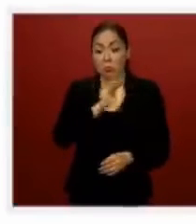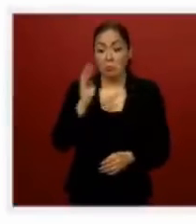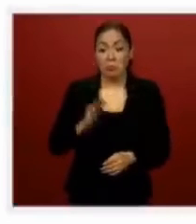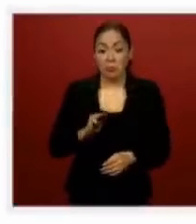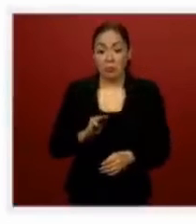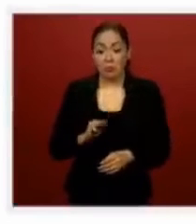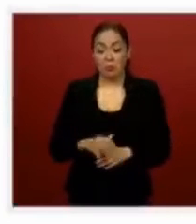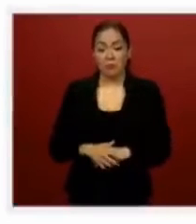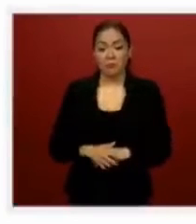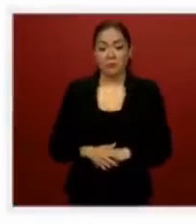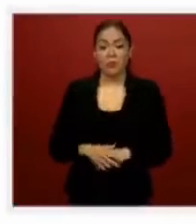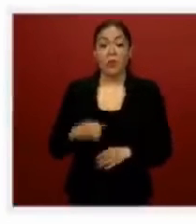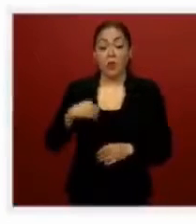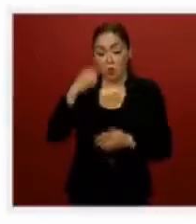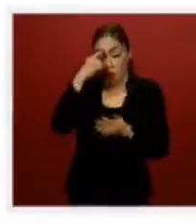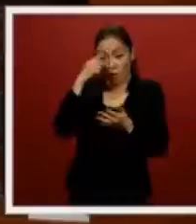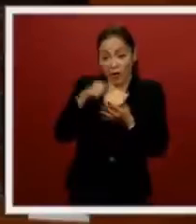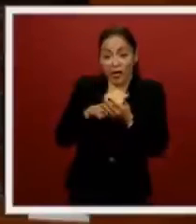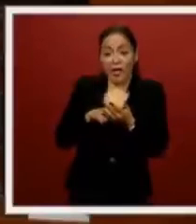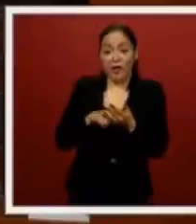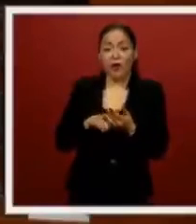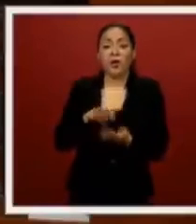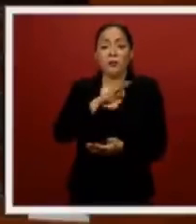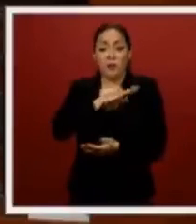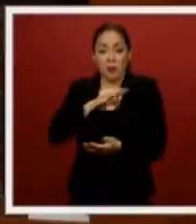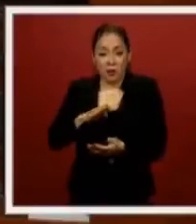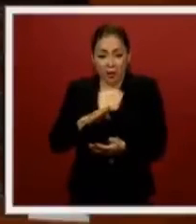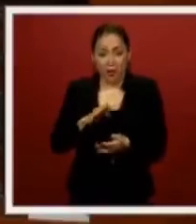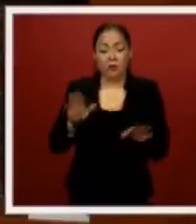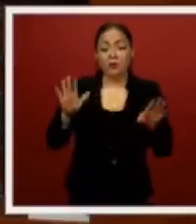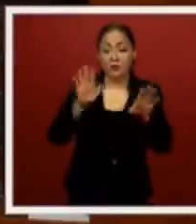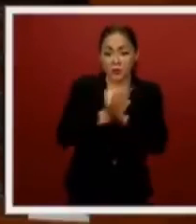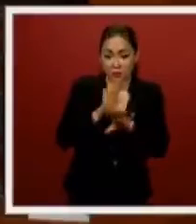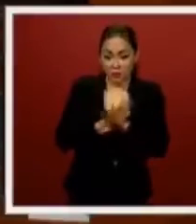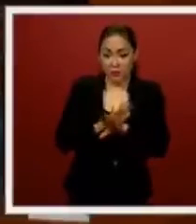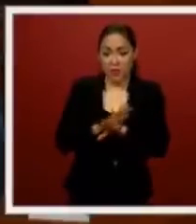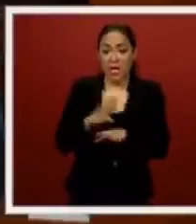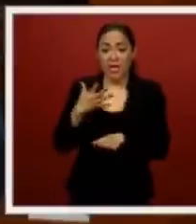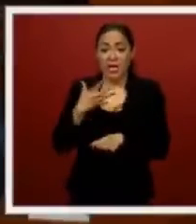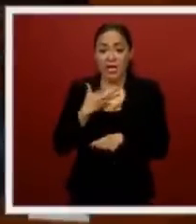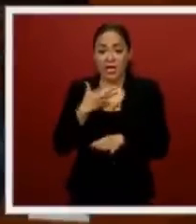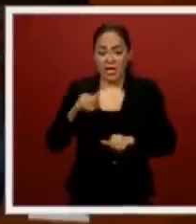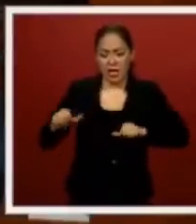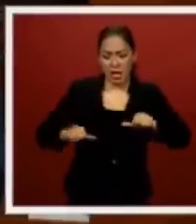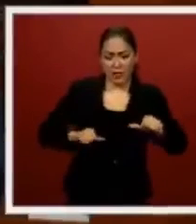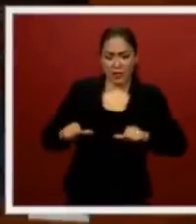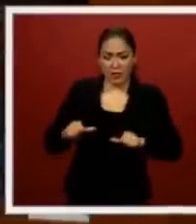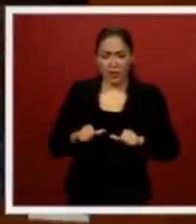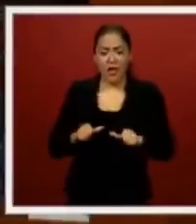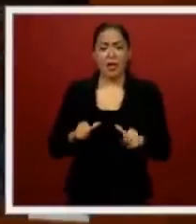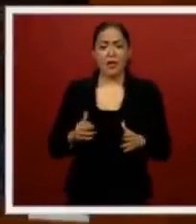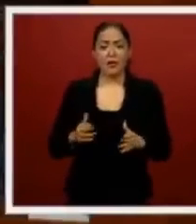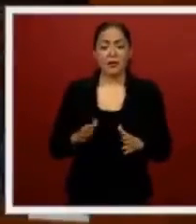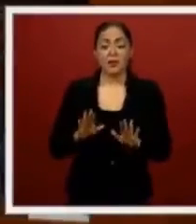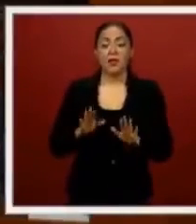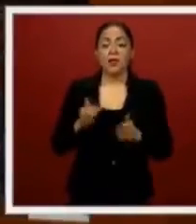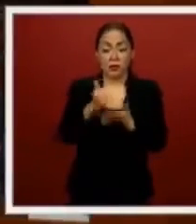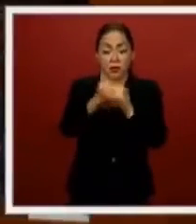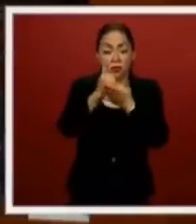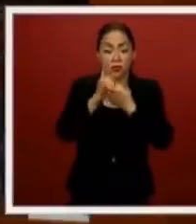Entonces, creo que todavía estamos a tiempo de realizar acciones que disminuyan, que